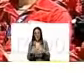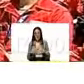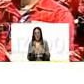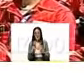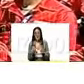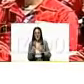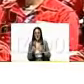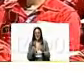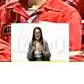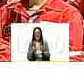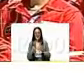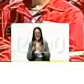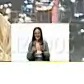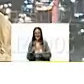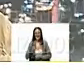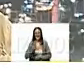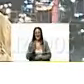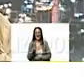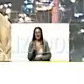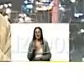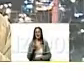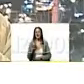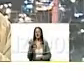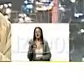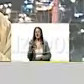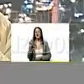la que yo llamo la economía real no petrolera.